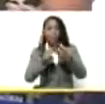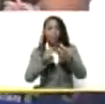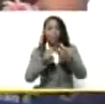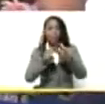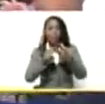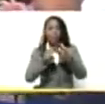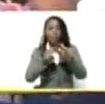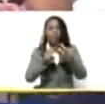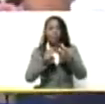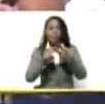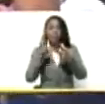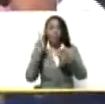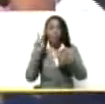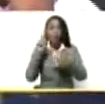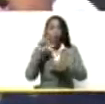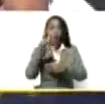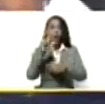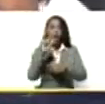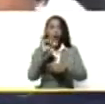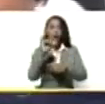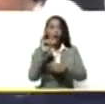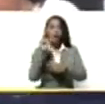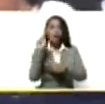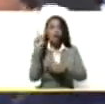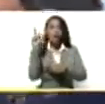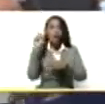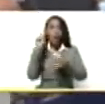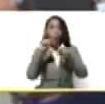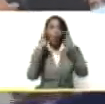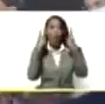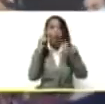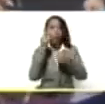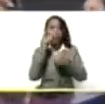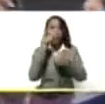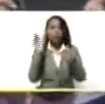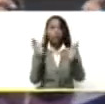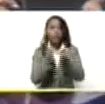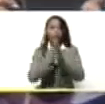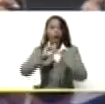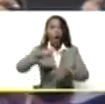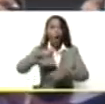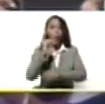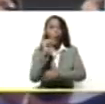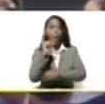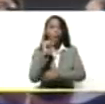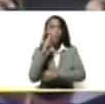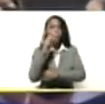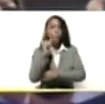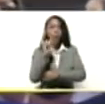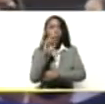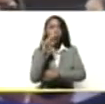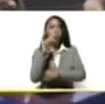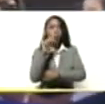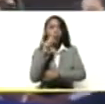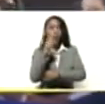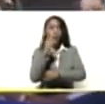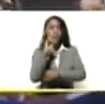de los que gritan no era fácil ir a este proceso